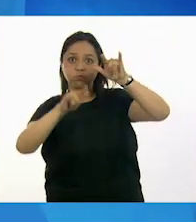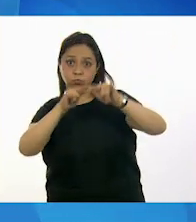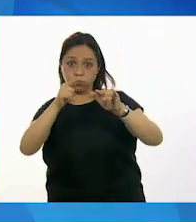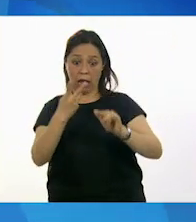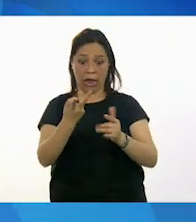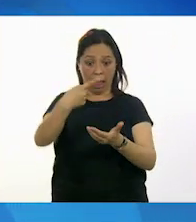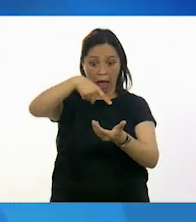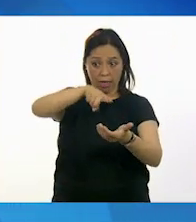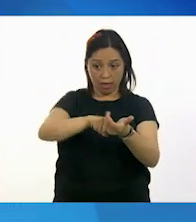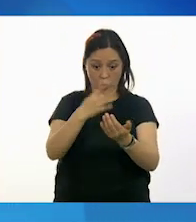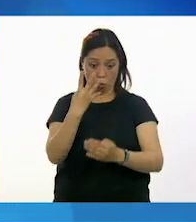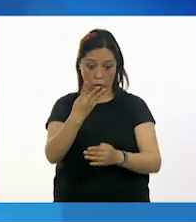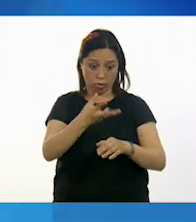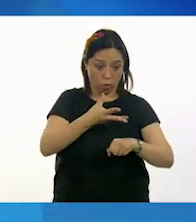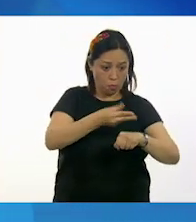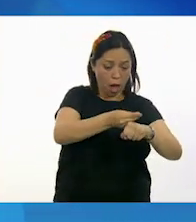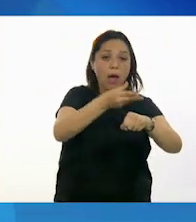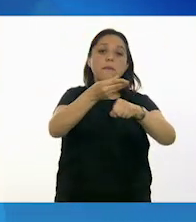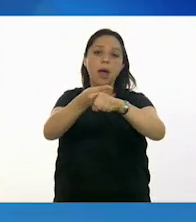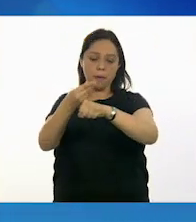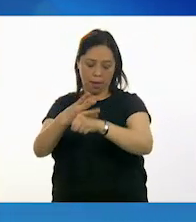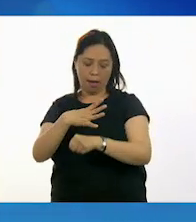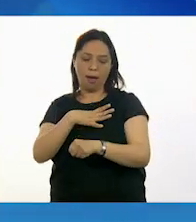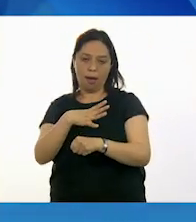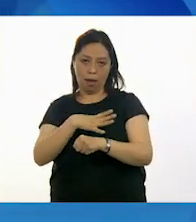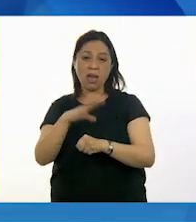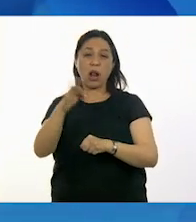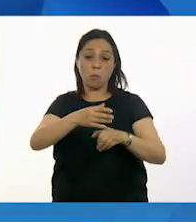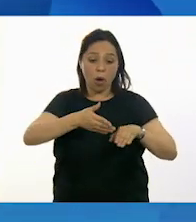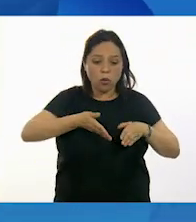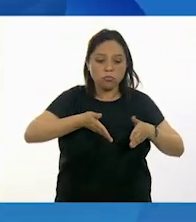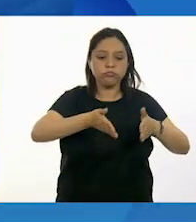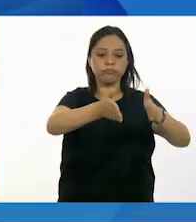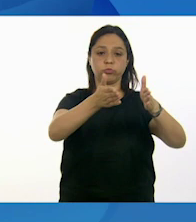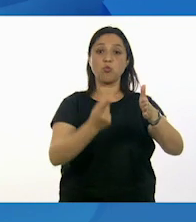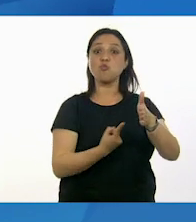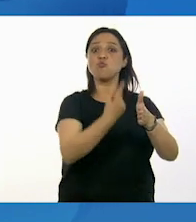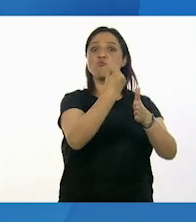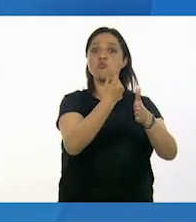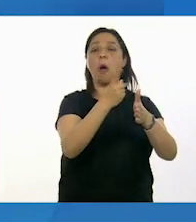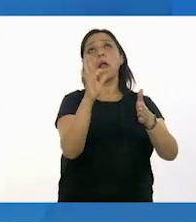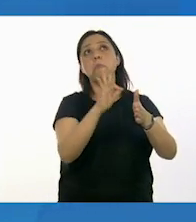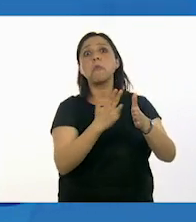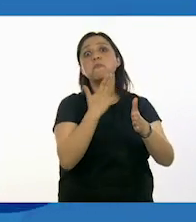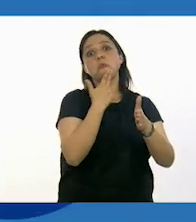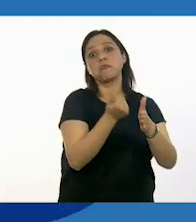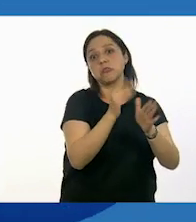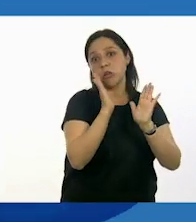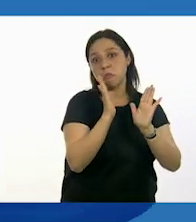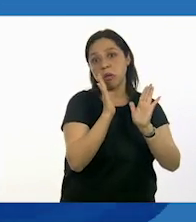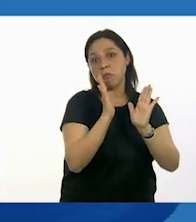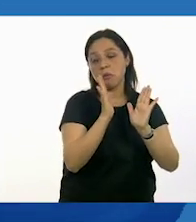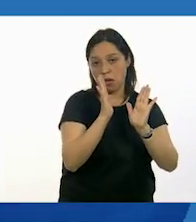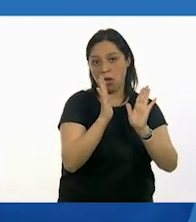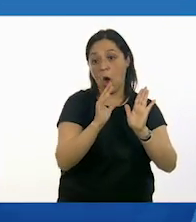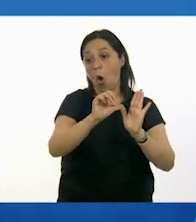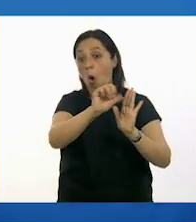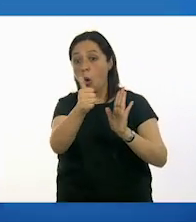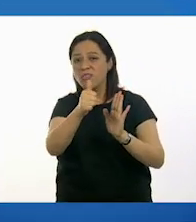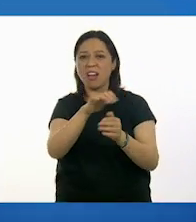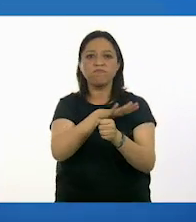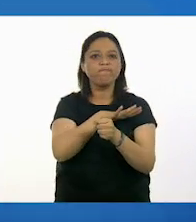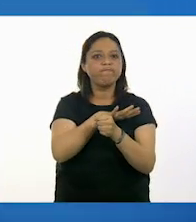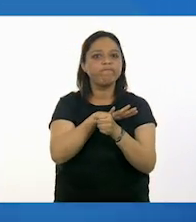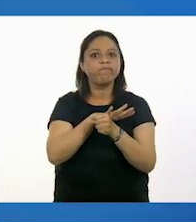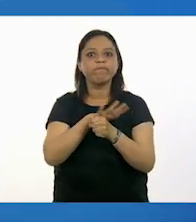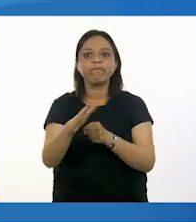tienen mantenimiento una de esas pistas, por lo cual a lo mejor la pista 1 en ese momento no funciona. Todas las demás pistas están saturadas